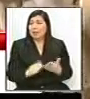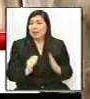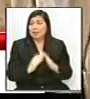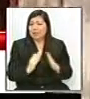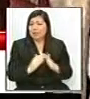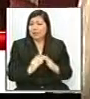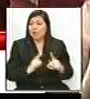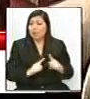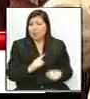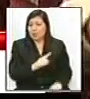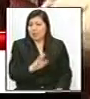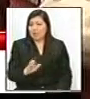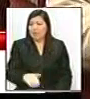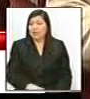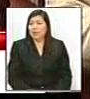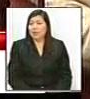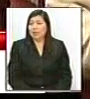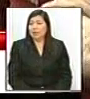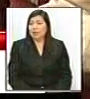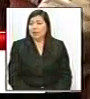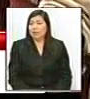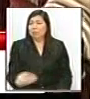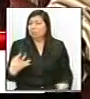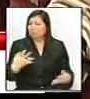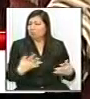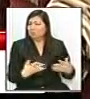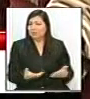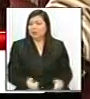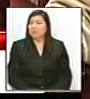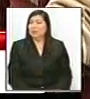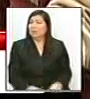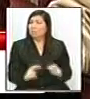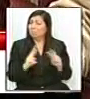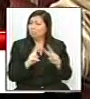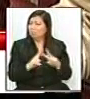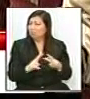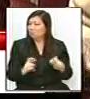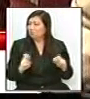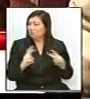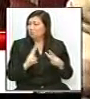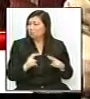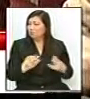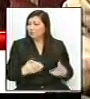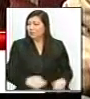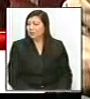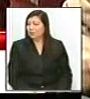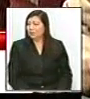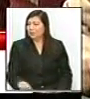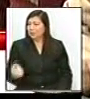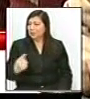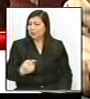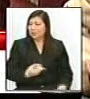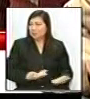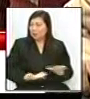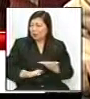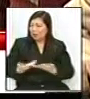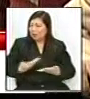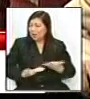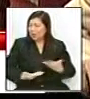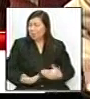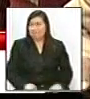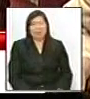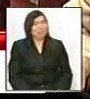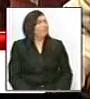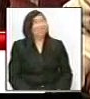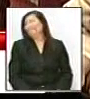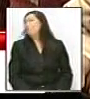vivienda, alguno de ellos estuvieron en transportes, incluso están investigados y vienen reciclándose. Y es